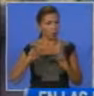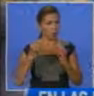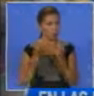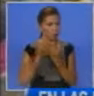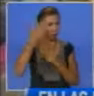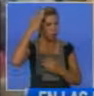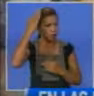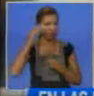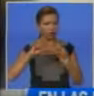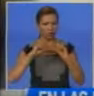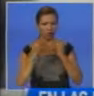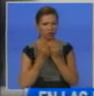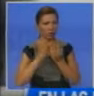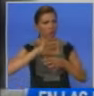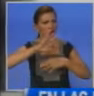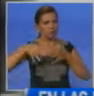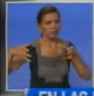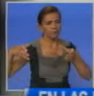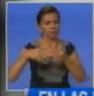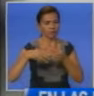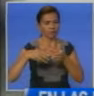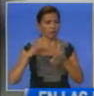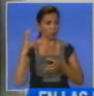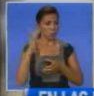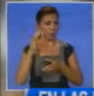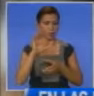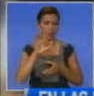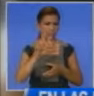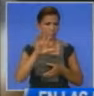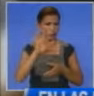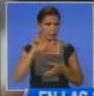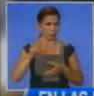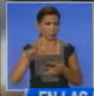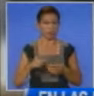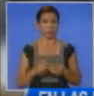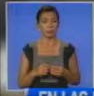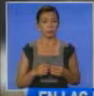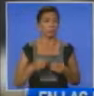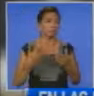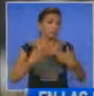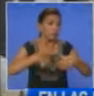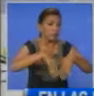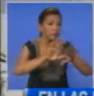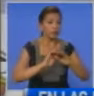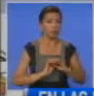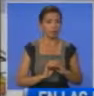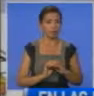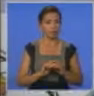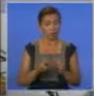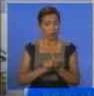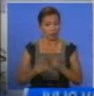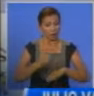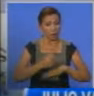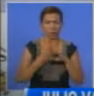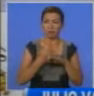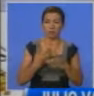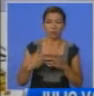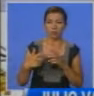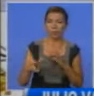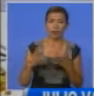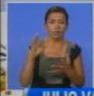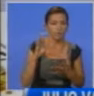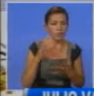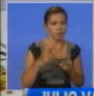banda, compuesta por más de 30 personas de nacionalidad colombiana, ya no están, según la Fiscalía. Tesorito voló alto.